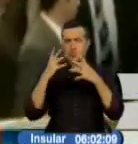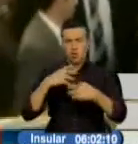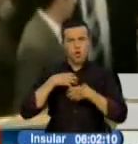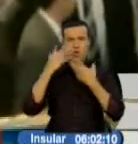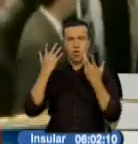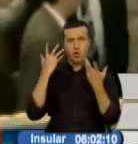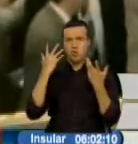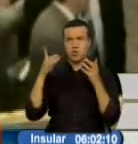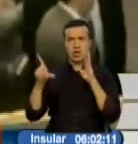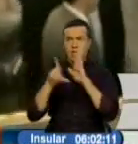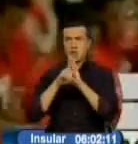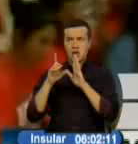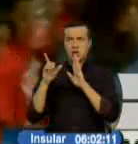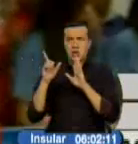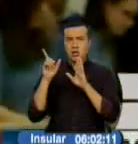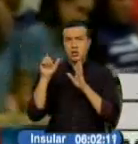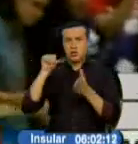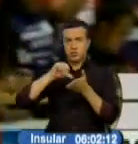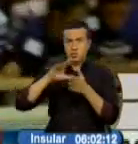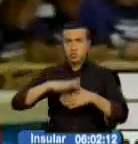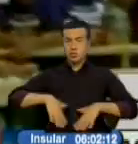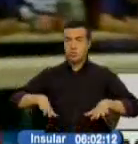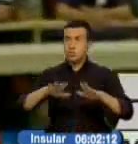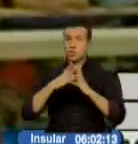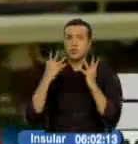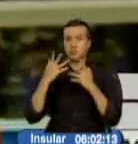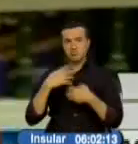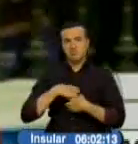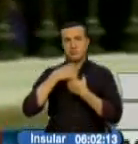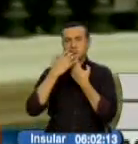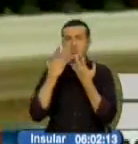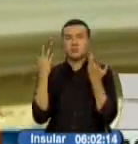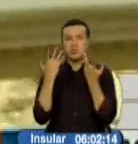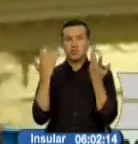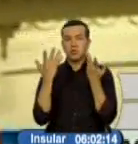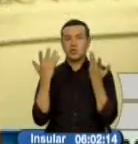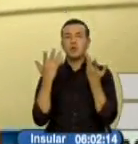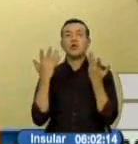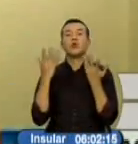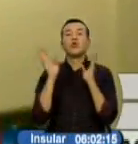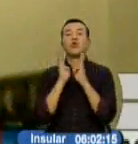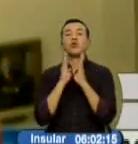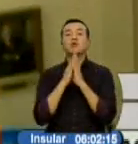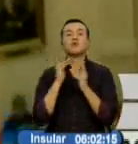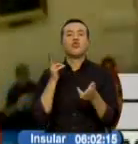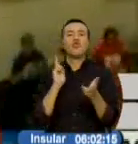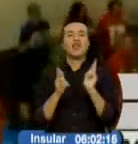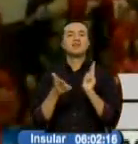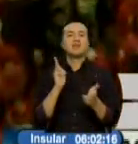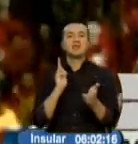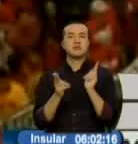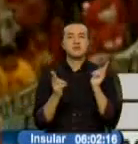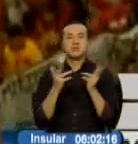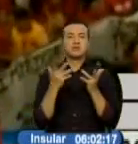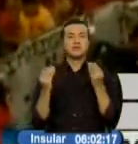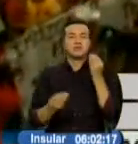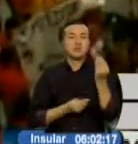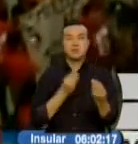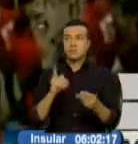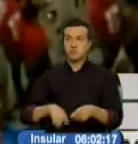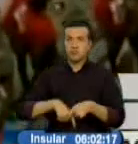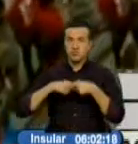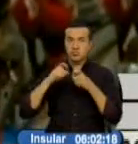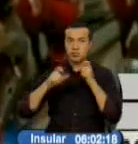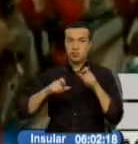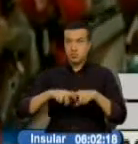una nueva y estricta ley en contra de la ciudad de Santuario realizaron una protesta desde la galería pública en el Congreso de Texas, lo que interrumpió la sesión y provocó que